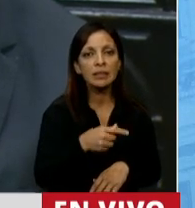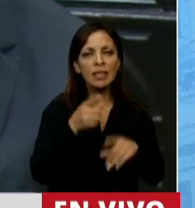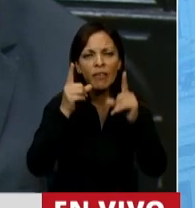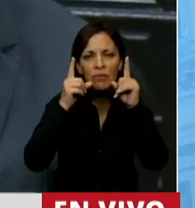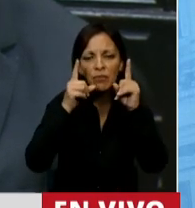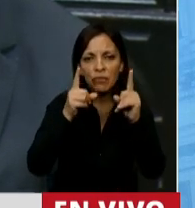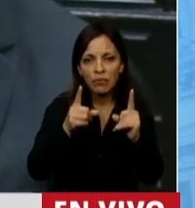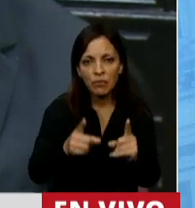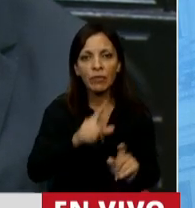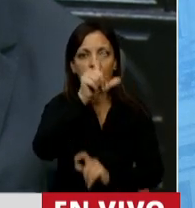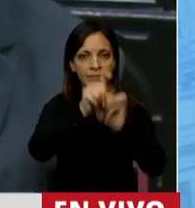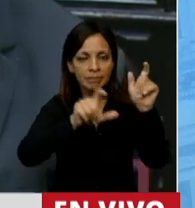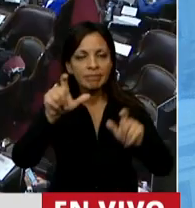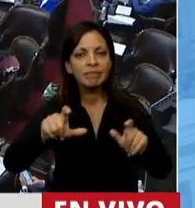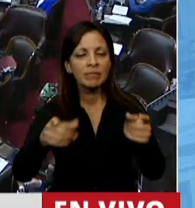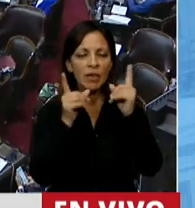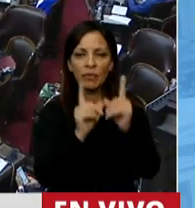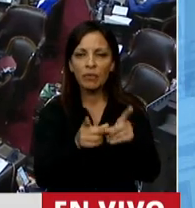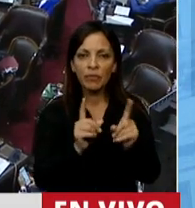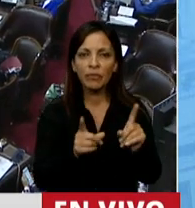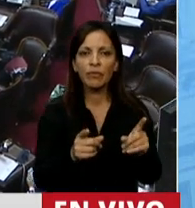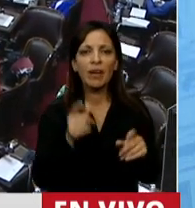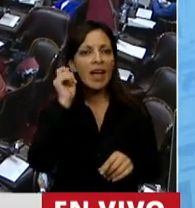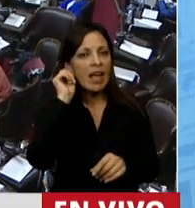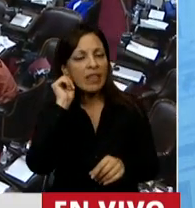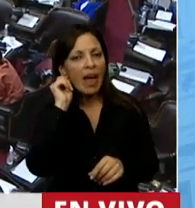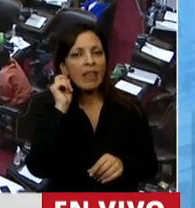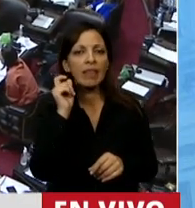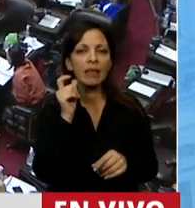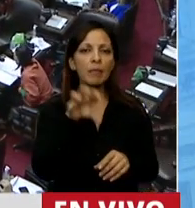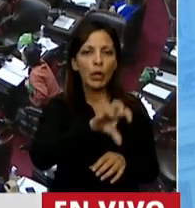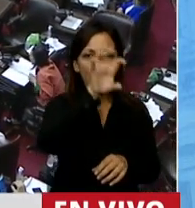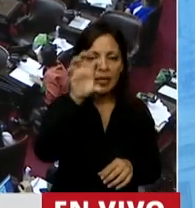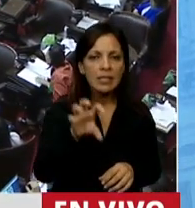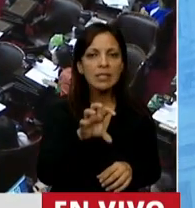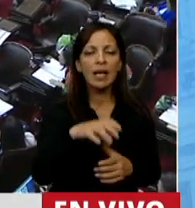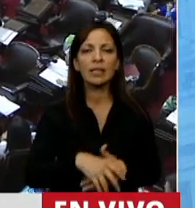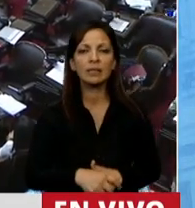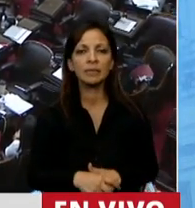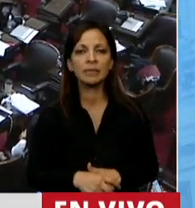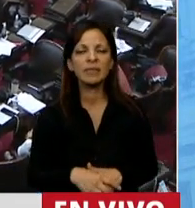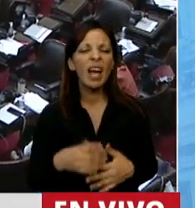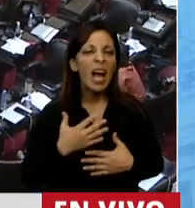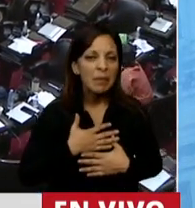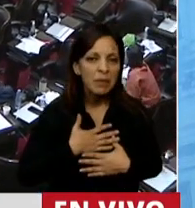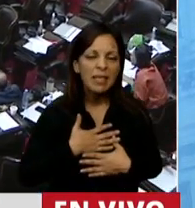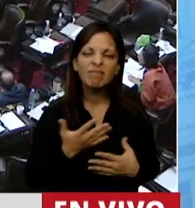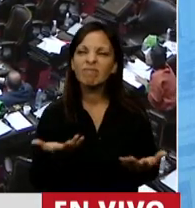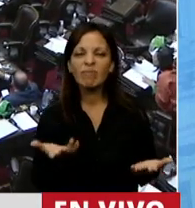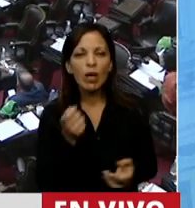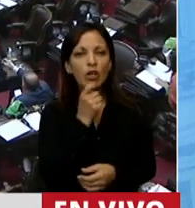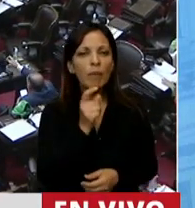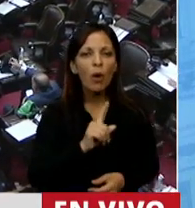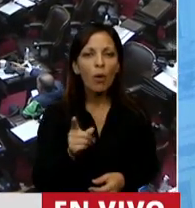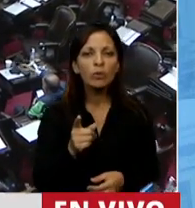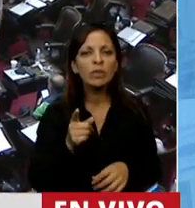sigue en las calles, todas las edades, todas las provincias. No me gusta cuando dicen